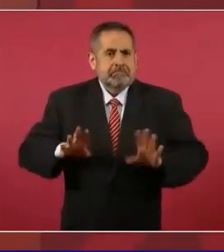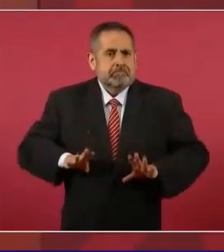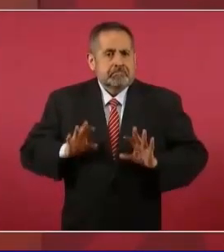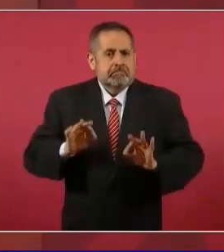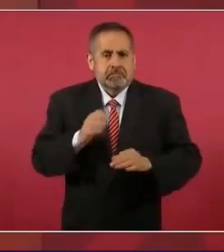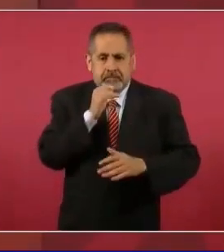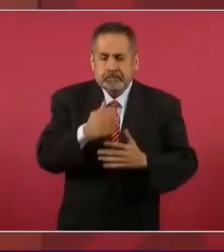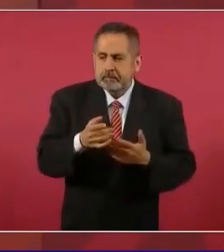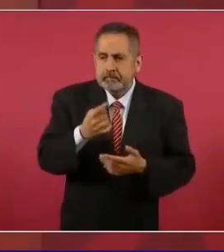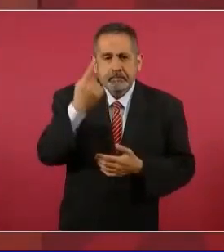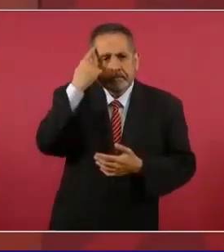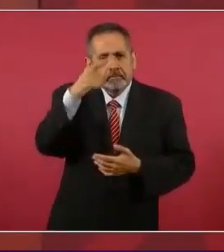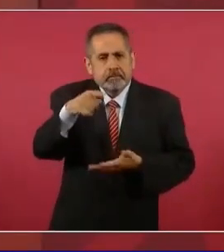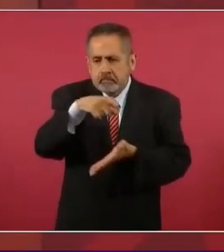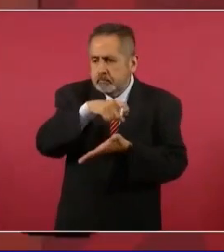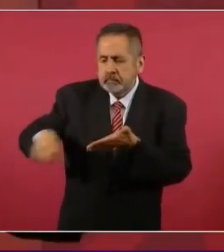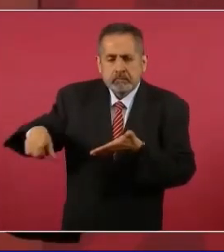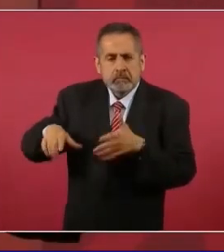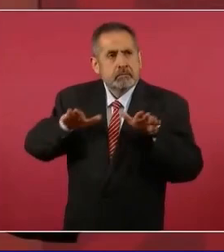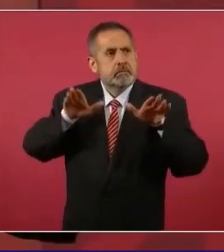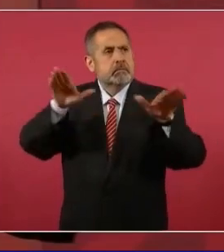¿Y cómo comprar un avión